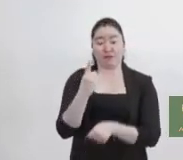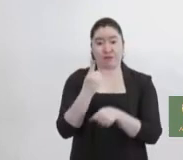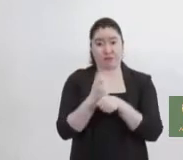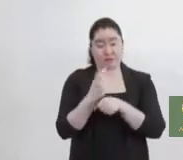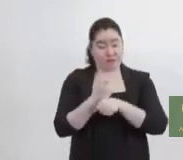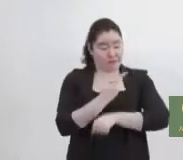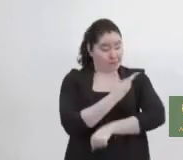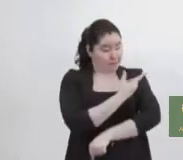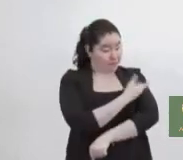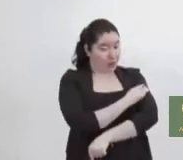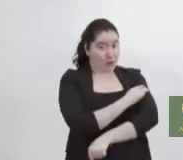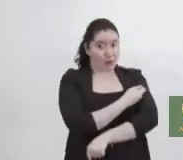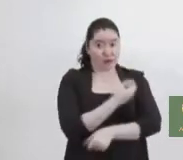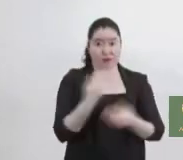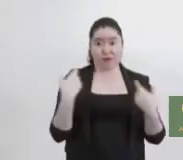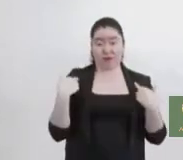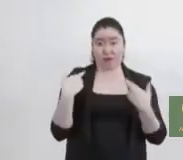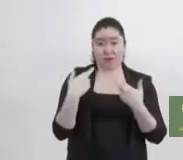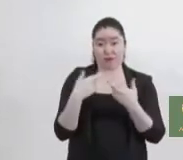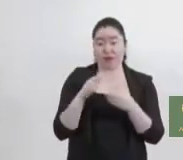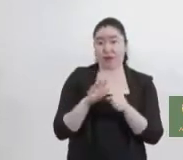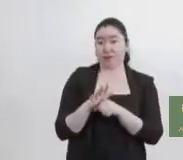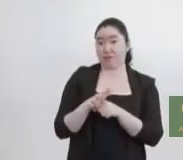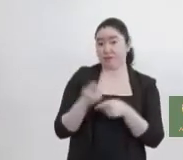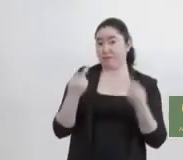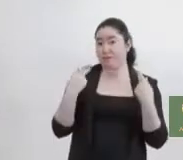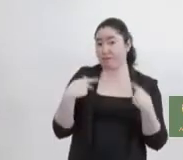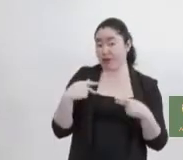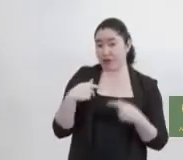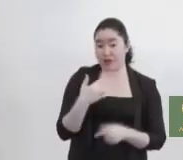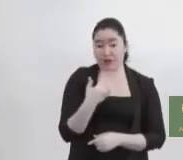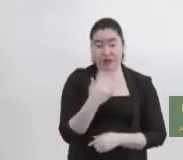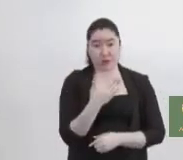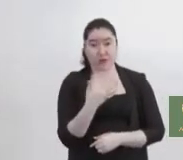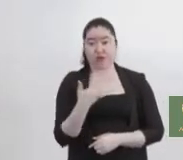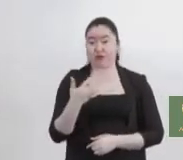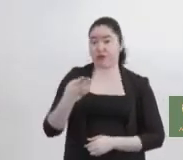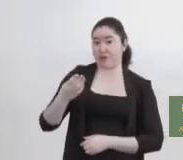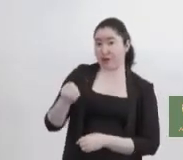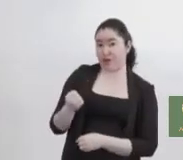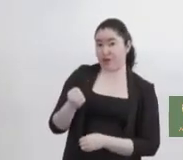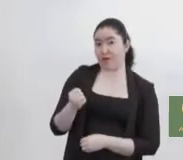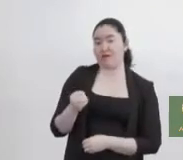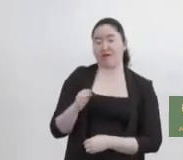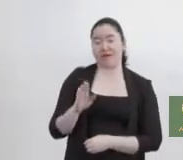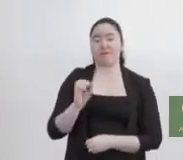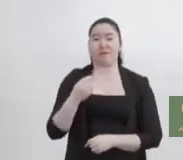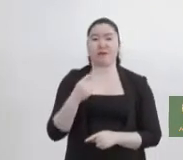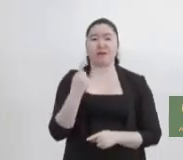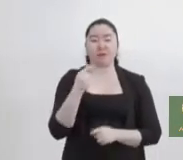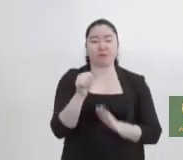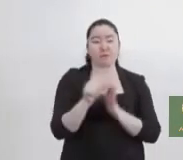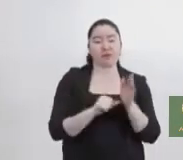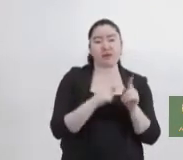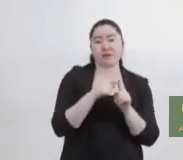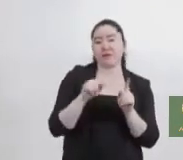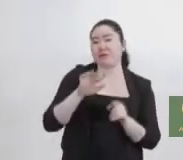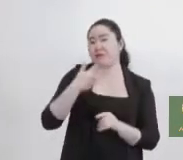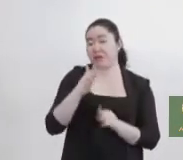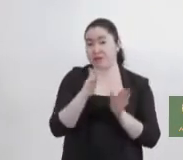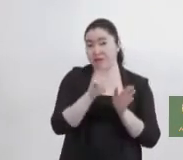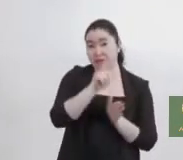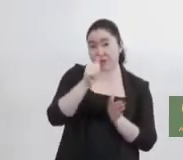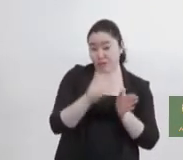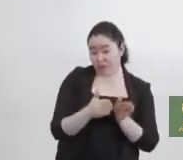en la medida de lo posible a todos los de 50 a 59 o por lo menos en mes y medio, y después de ahí pasaríamos a los siguientes, de tal manera